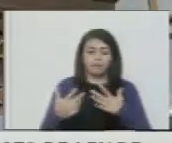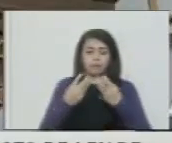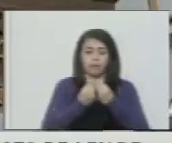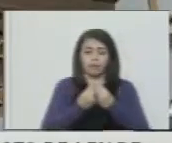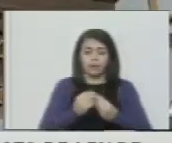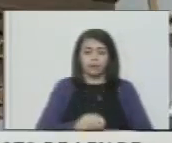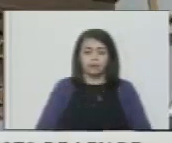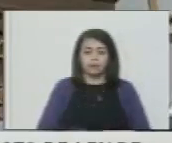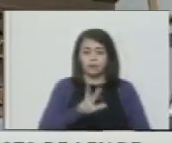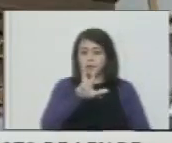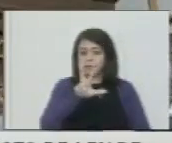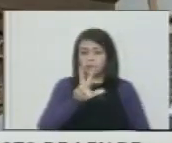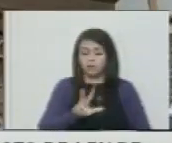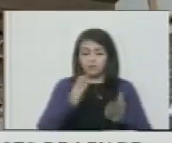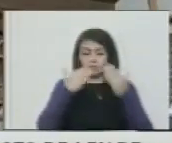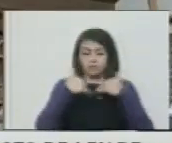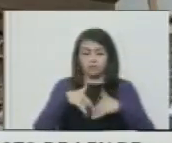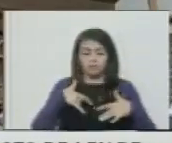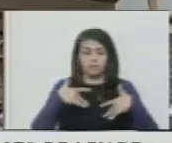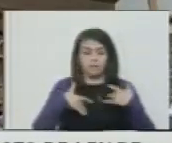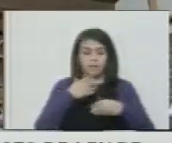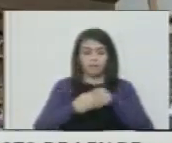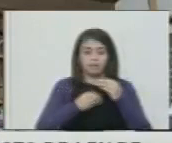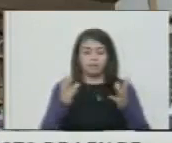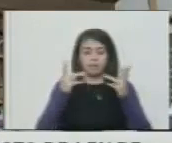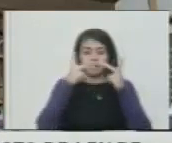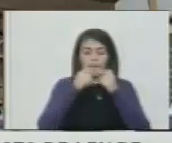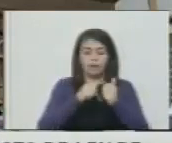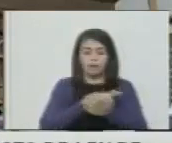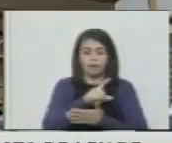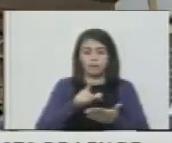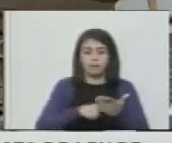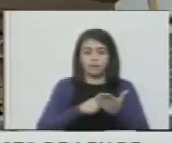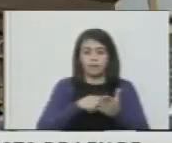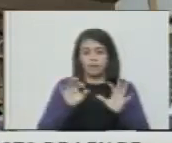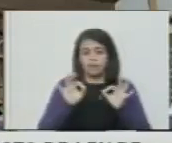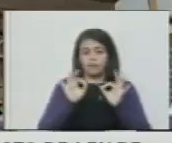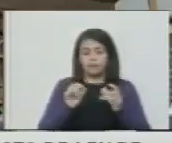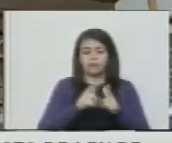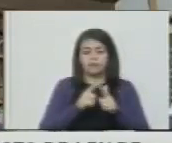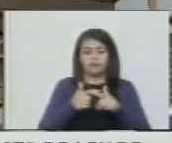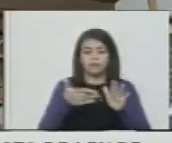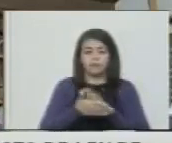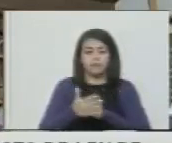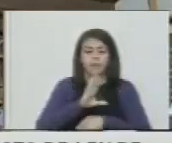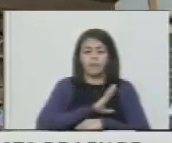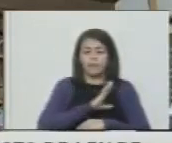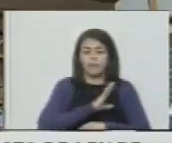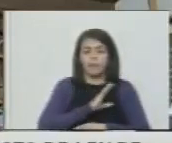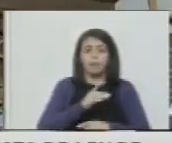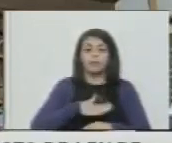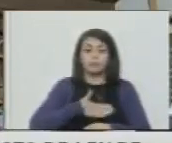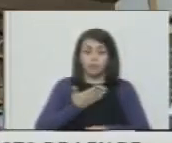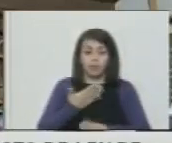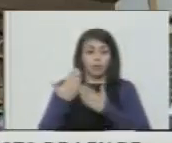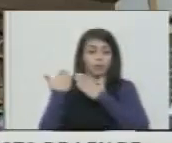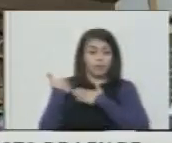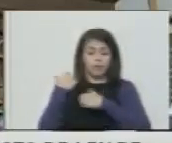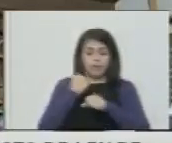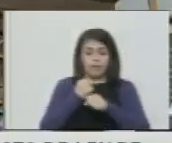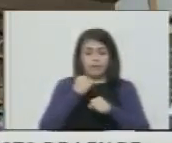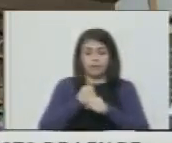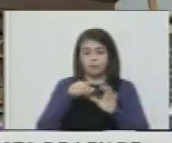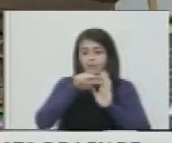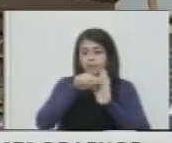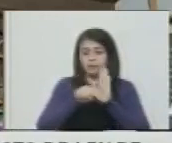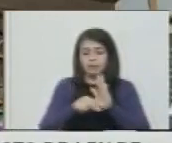superintendente adjunto. 3. Emitir los actos administrativos generales o particulares, inherentes a sus competencias y